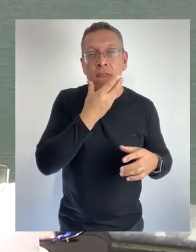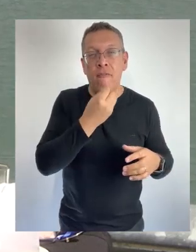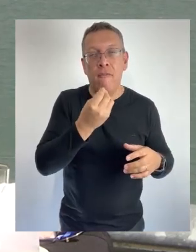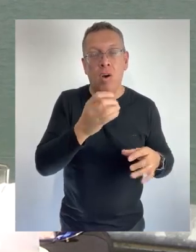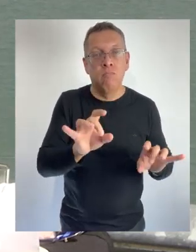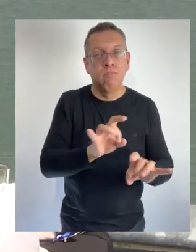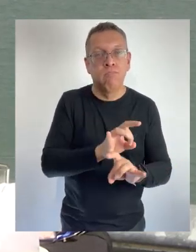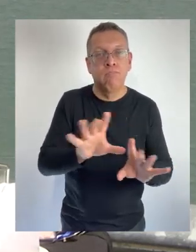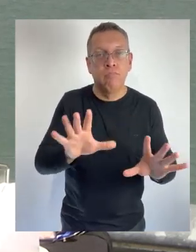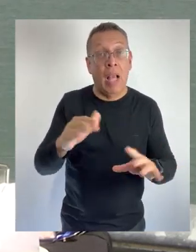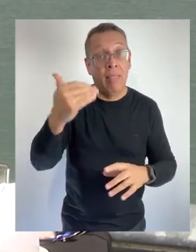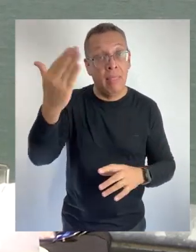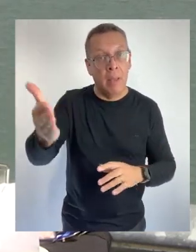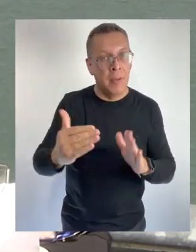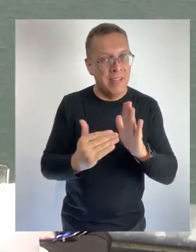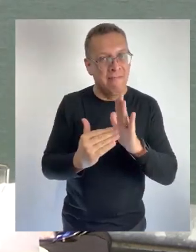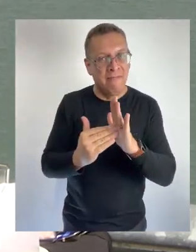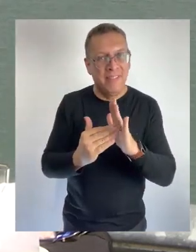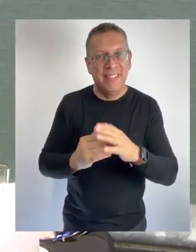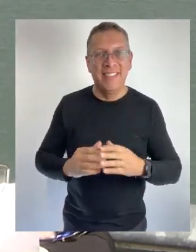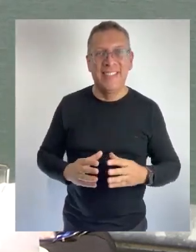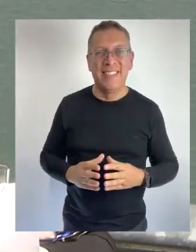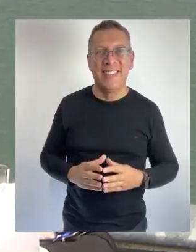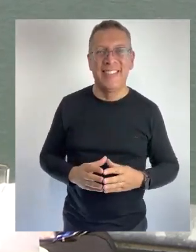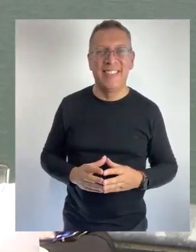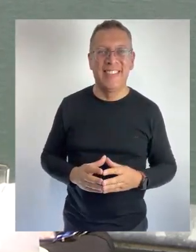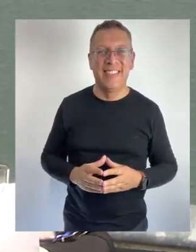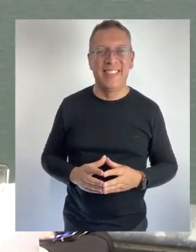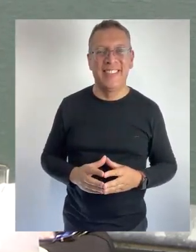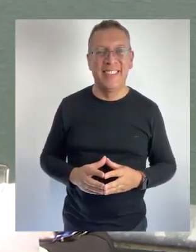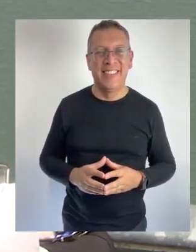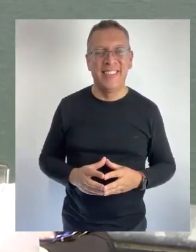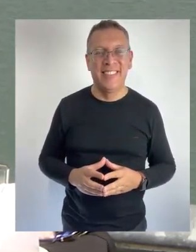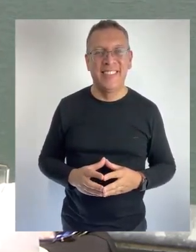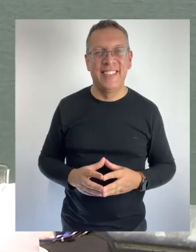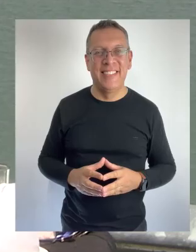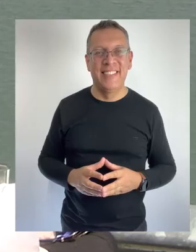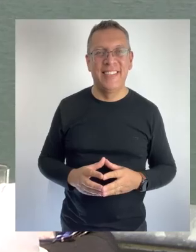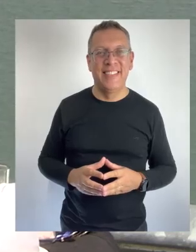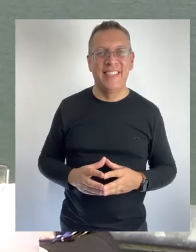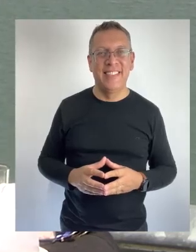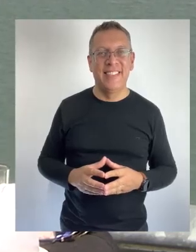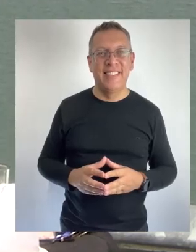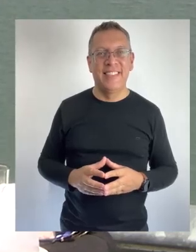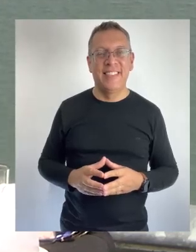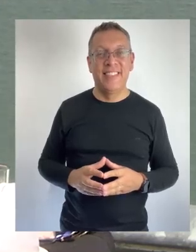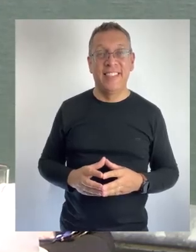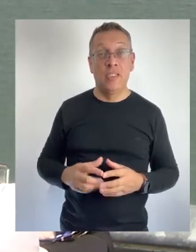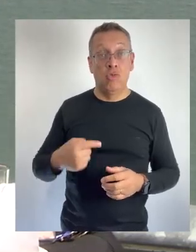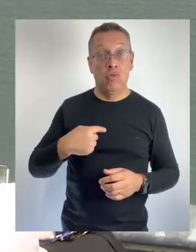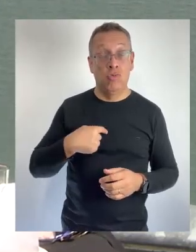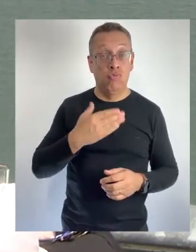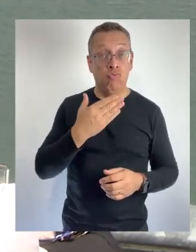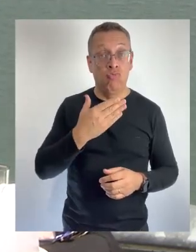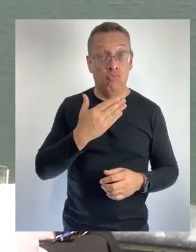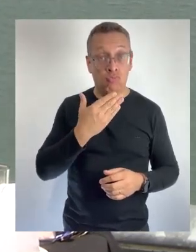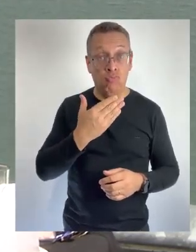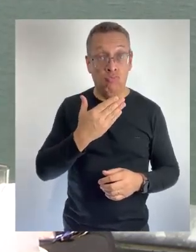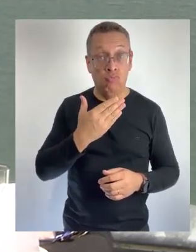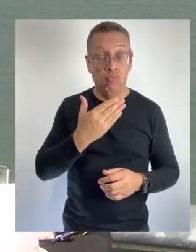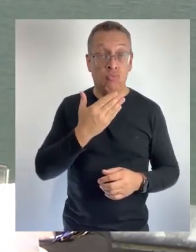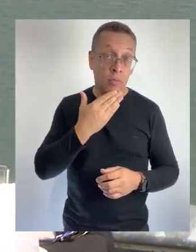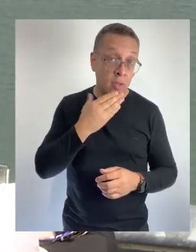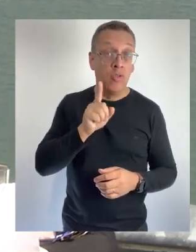que dijiste? Ajo. Cuando tengo la. Ajo de Chiloé. Cuando tengo la. Ese la, ajo negro,